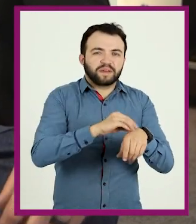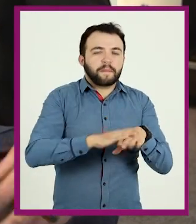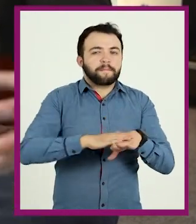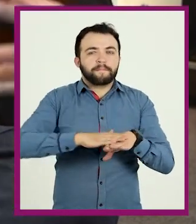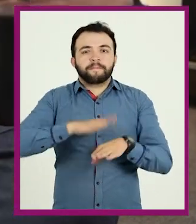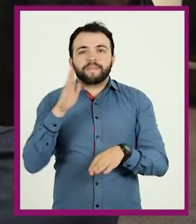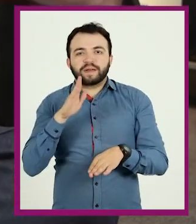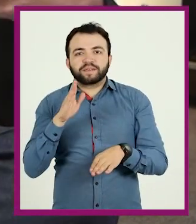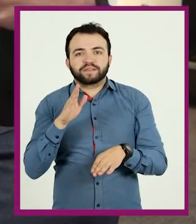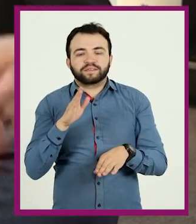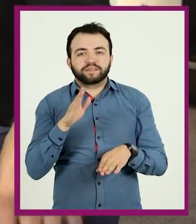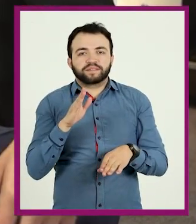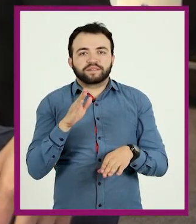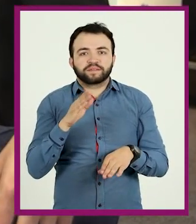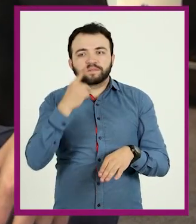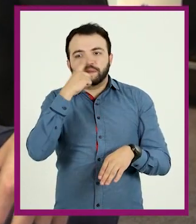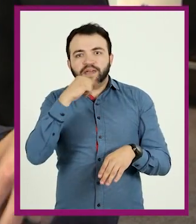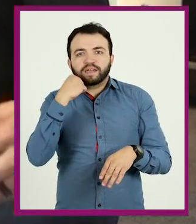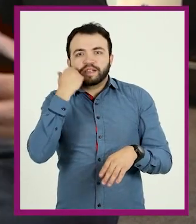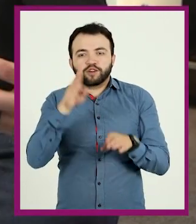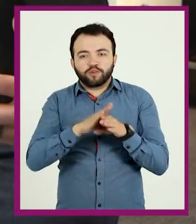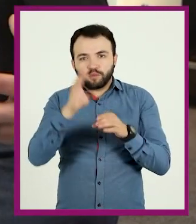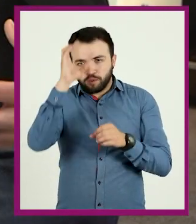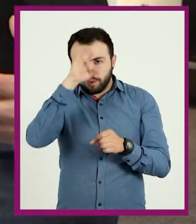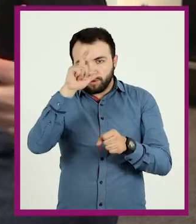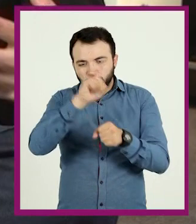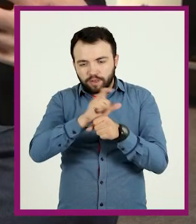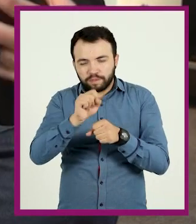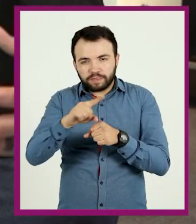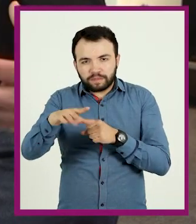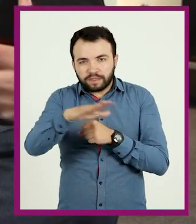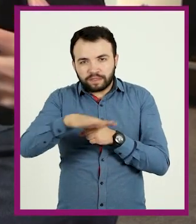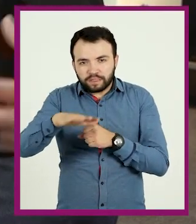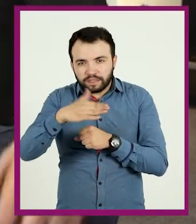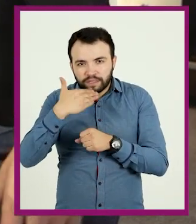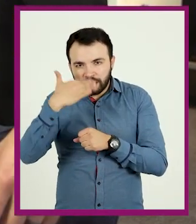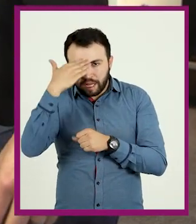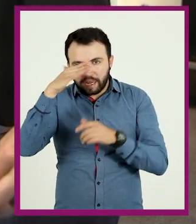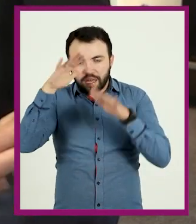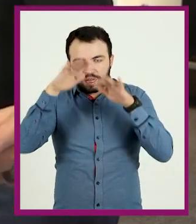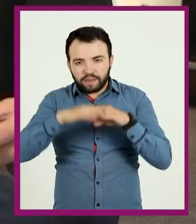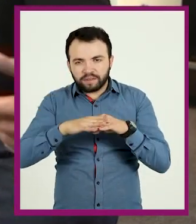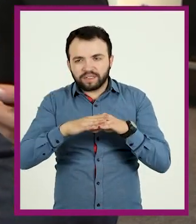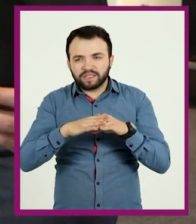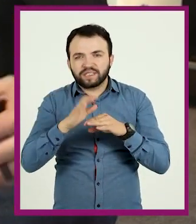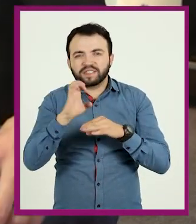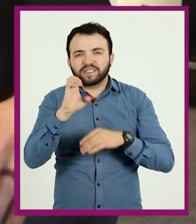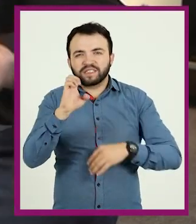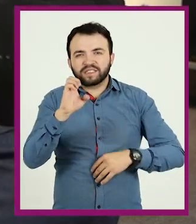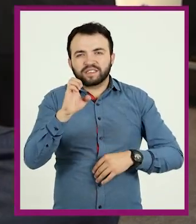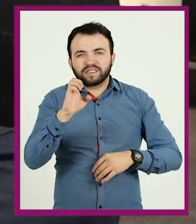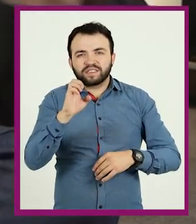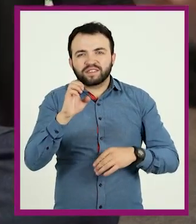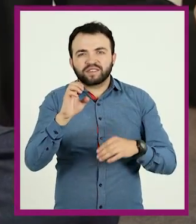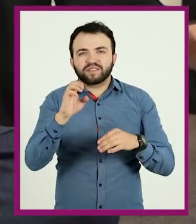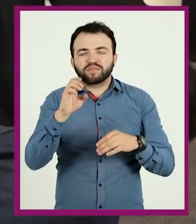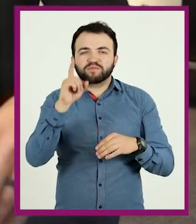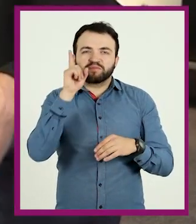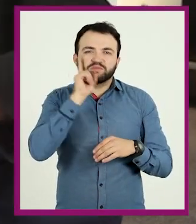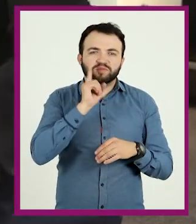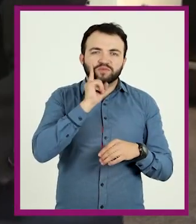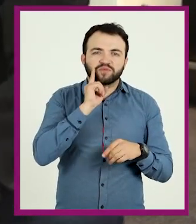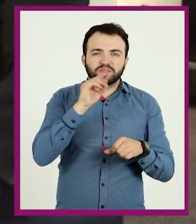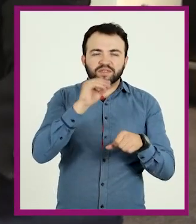de Occidente y que lo supo adaptar muy bien a la cultura local, al mundo árabe, fue Kulthum, que es una de las